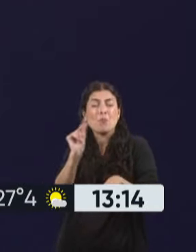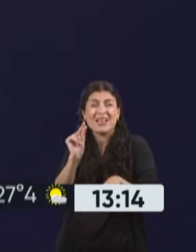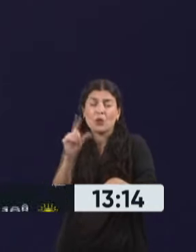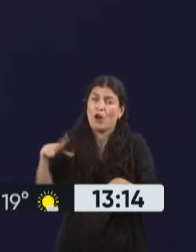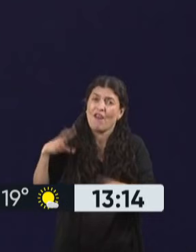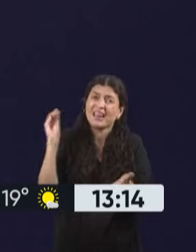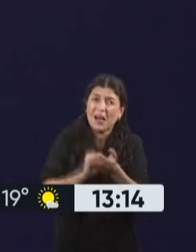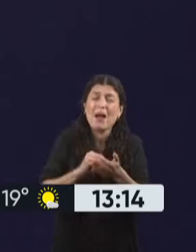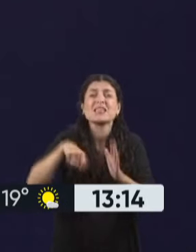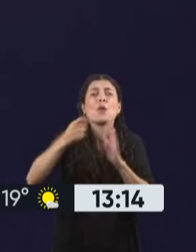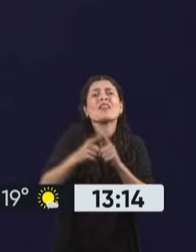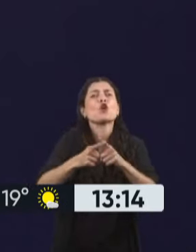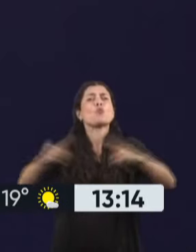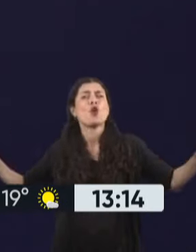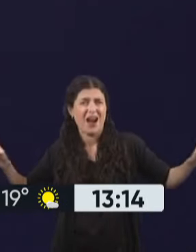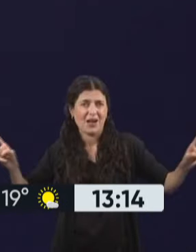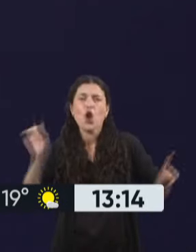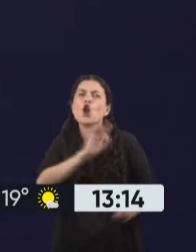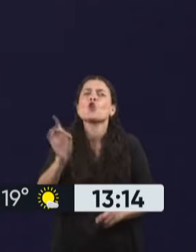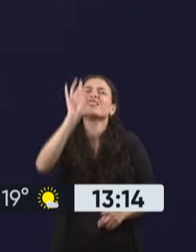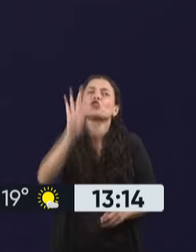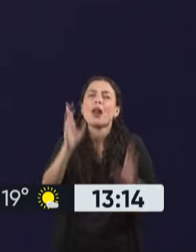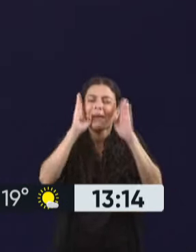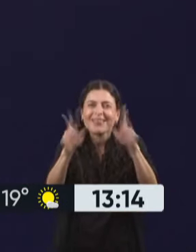minutos anteriores, escuchás esto